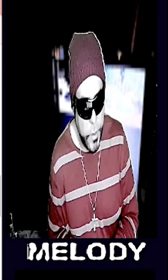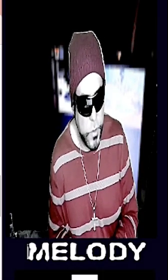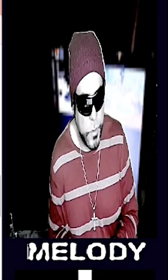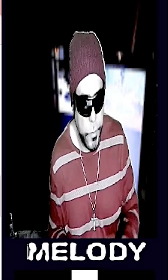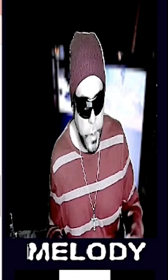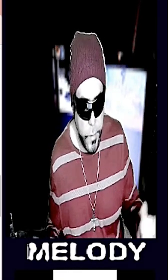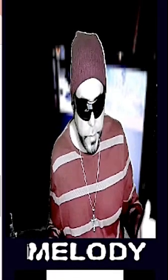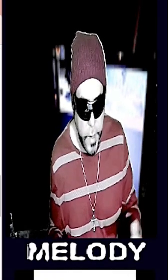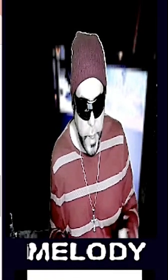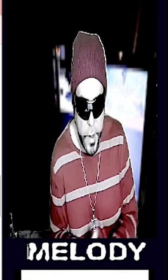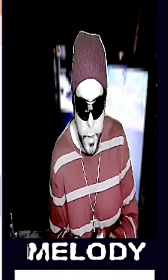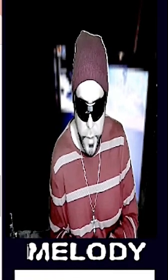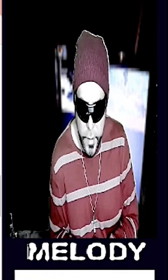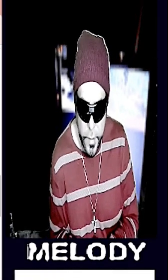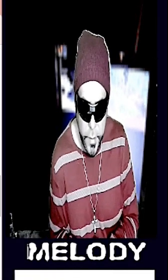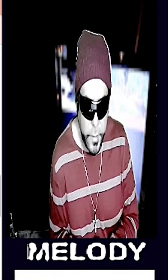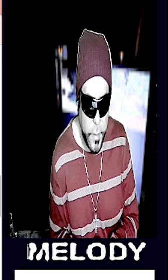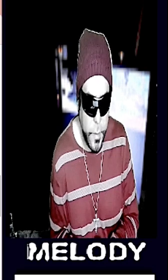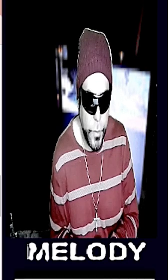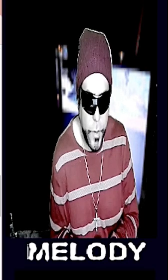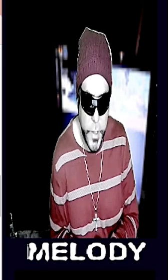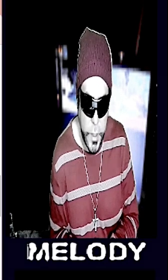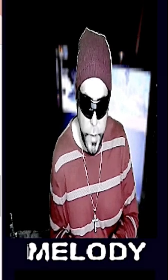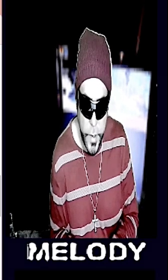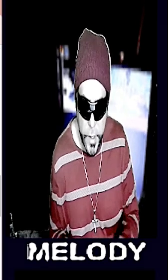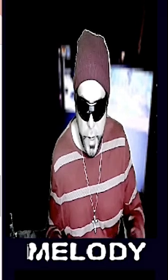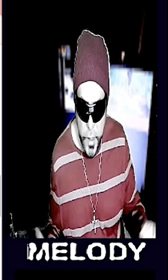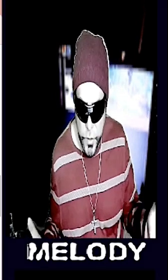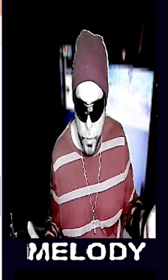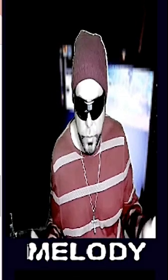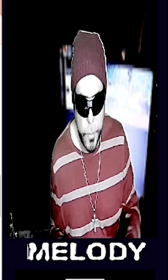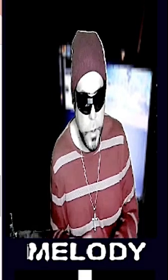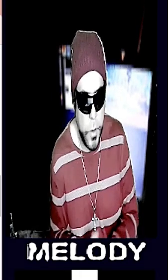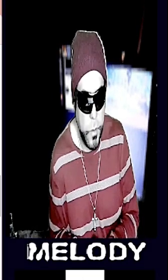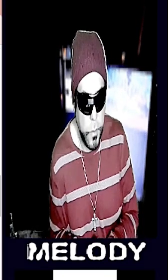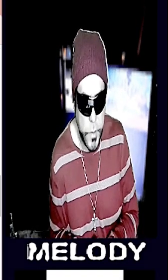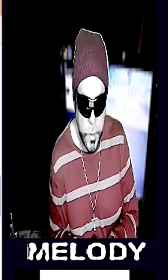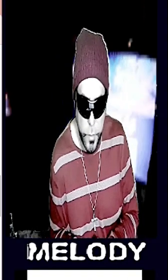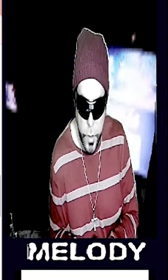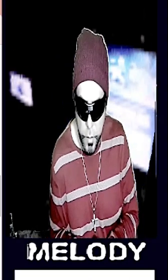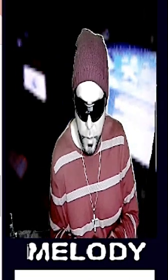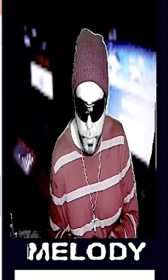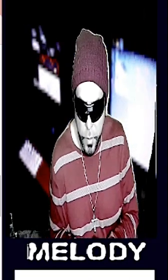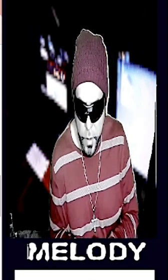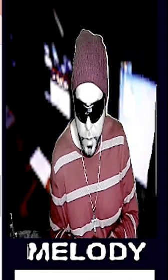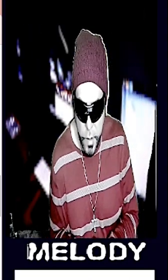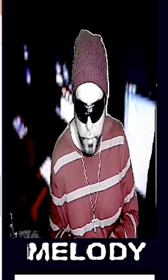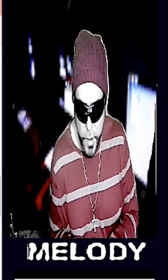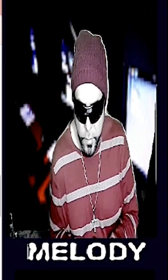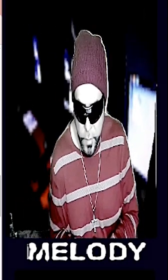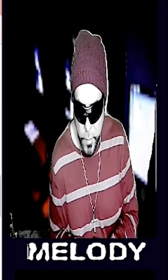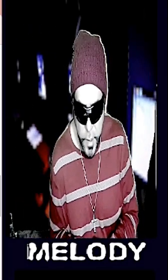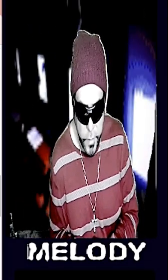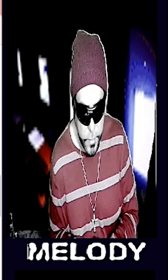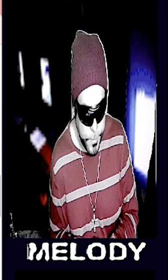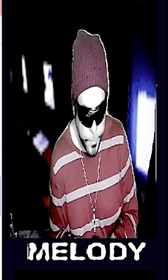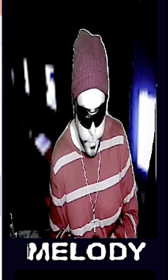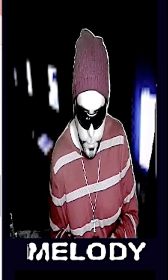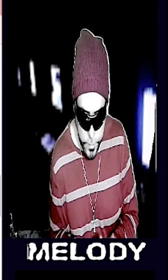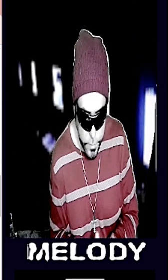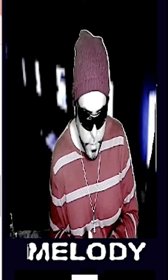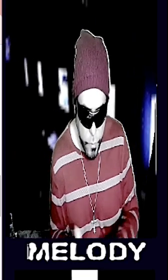para se pudiera aventar y lo que se vive aquí en Jalisco con el pelón lo que se ha vivido con el pelón Enrique Alfaro la